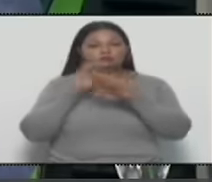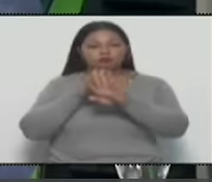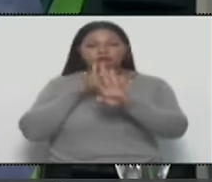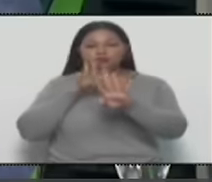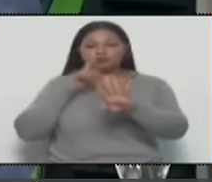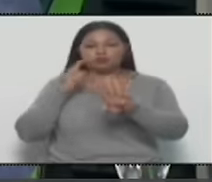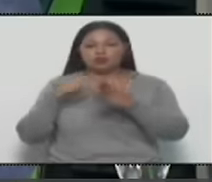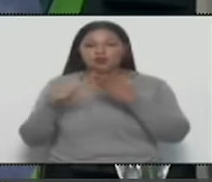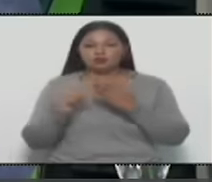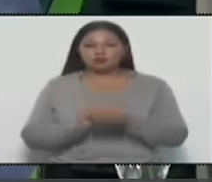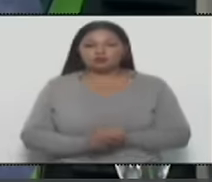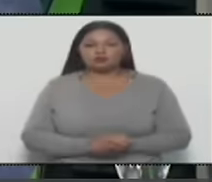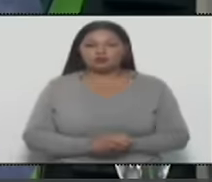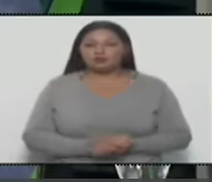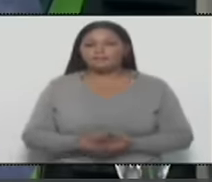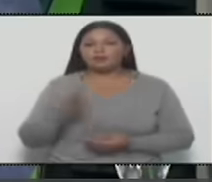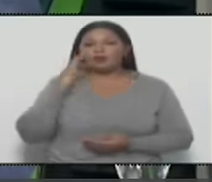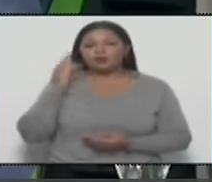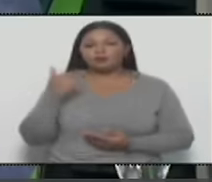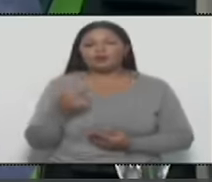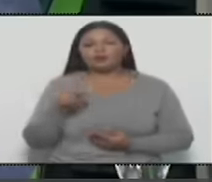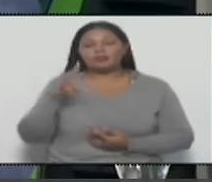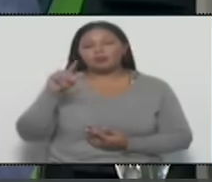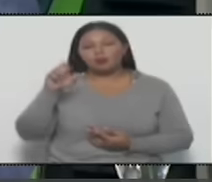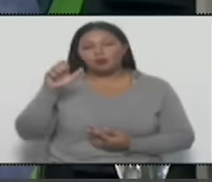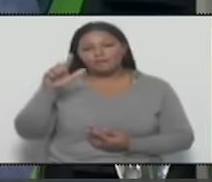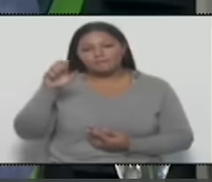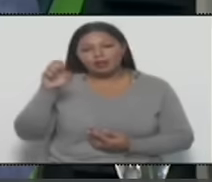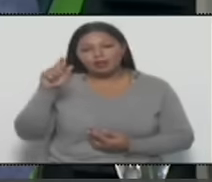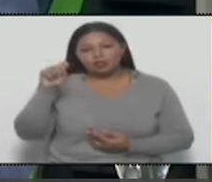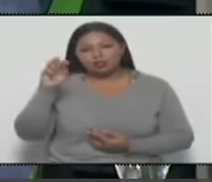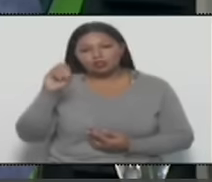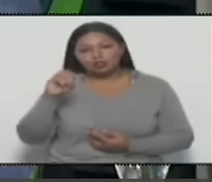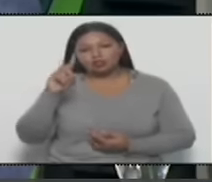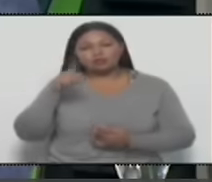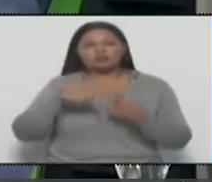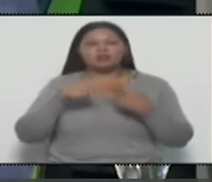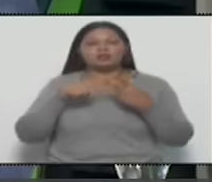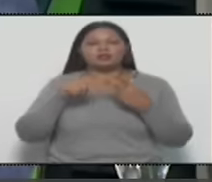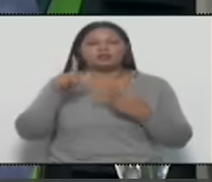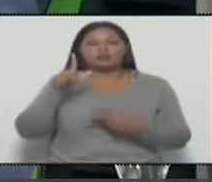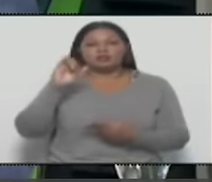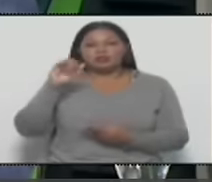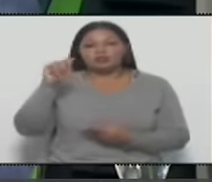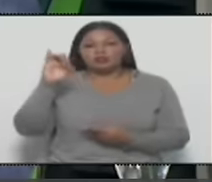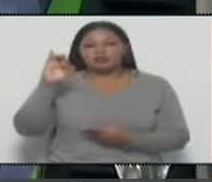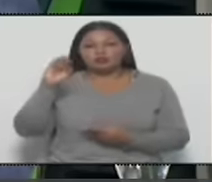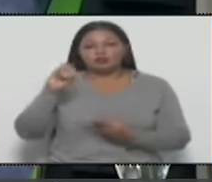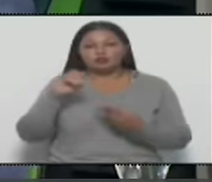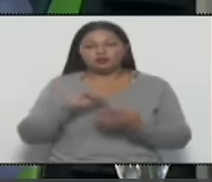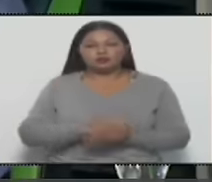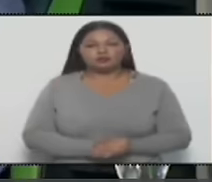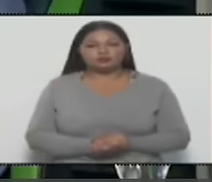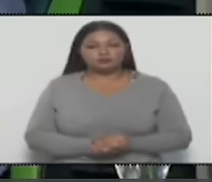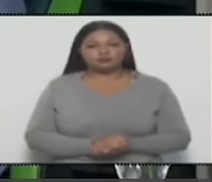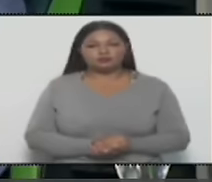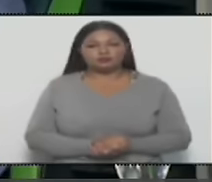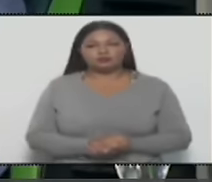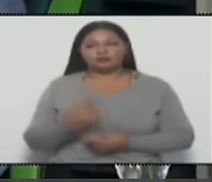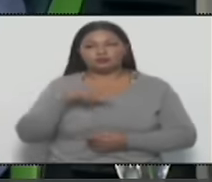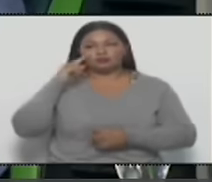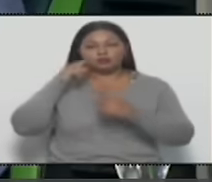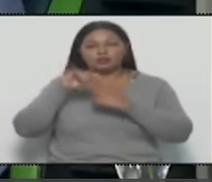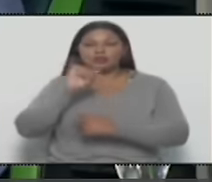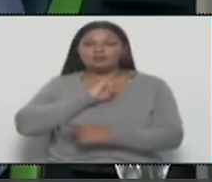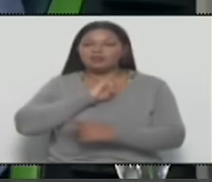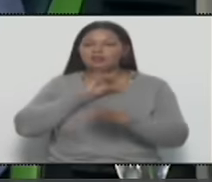yacimientos, por ejemplo, de grafito, de cobalto, inclusive de litio, tantalio también. Entonces, ahí estamos